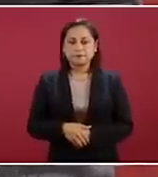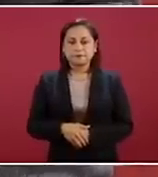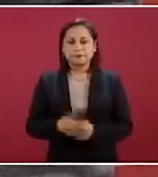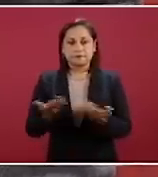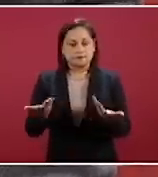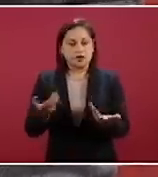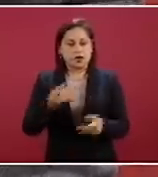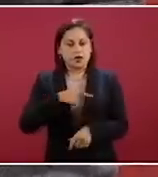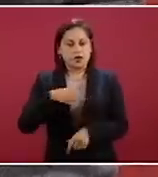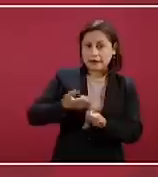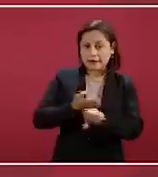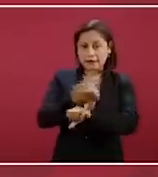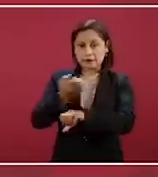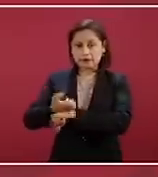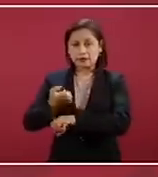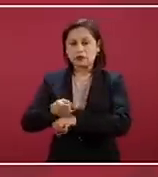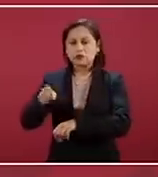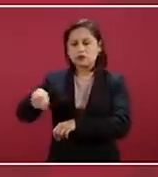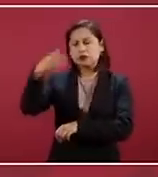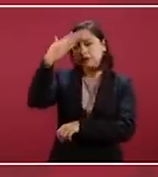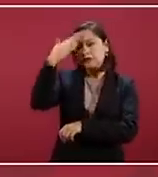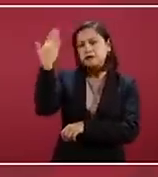al día,